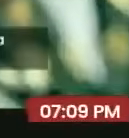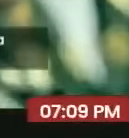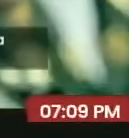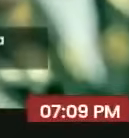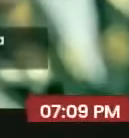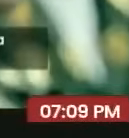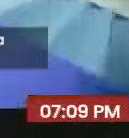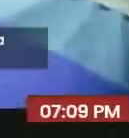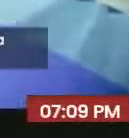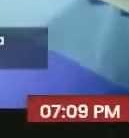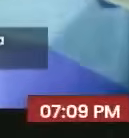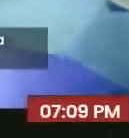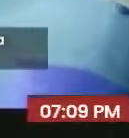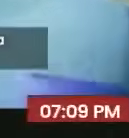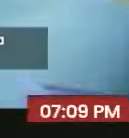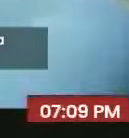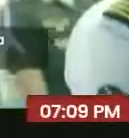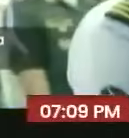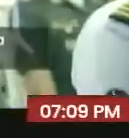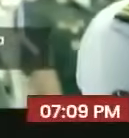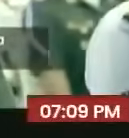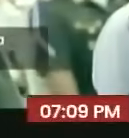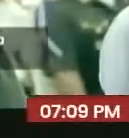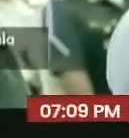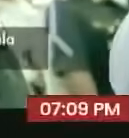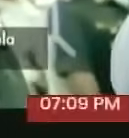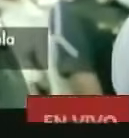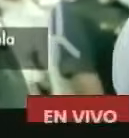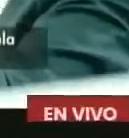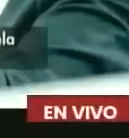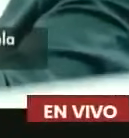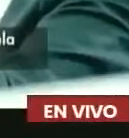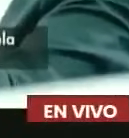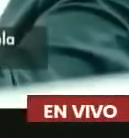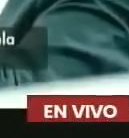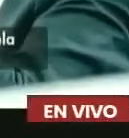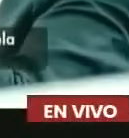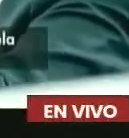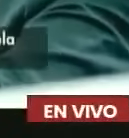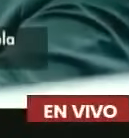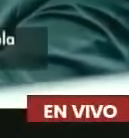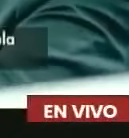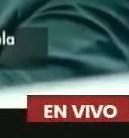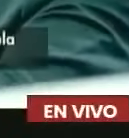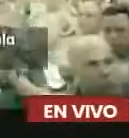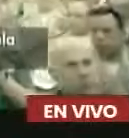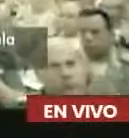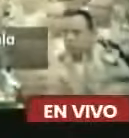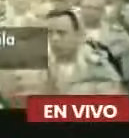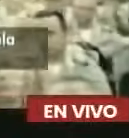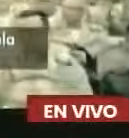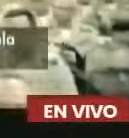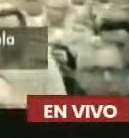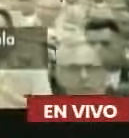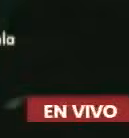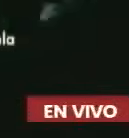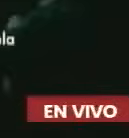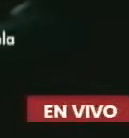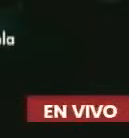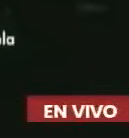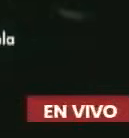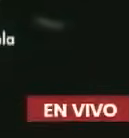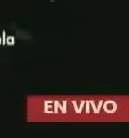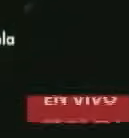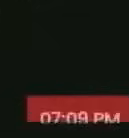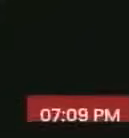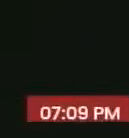jurisdicción para atender el tema de la controversia de la Guayana Esequiba. Que nadie se equivoque con Venezuela. Porque Venezuela entera va a decir el